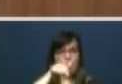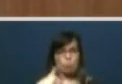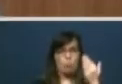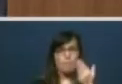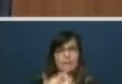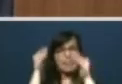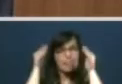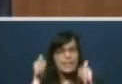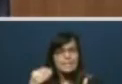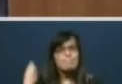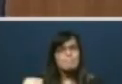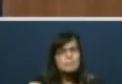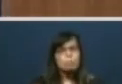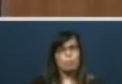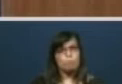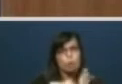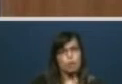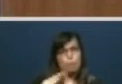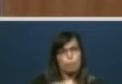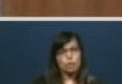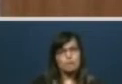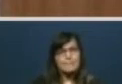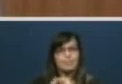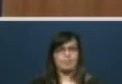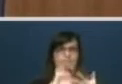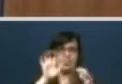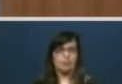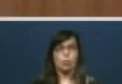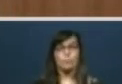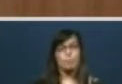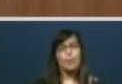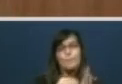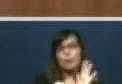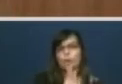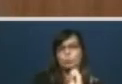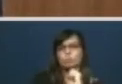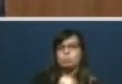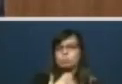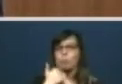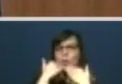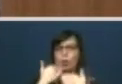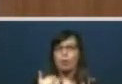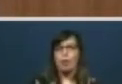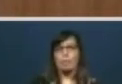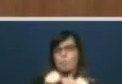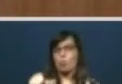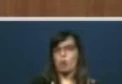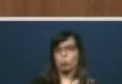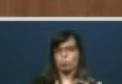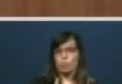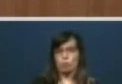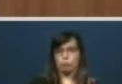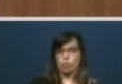en el propio proyecto político de castilla y león' un proyecto que nace del modelo autonómico del título 8º de nuestra constitución